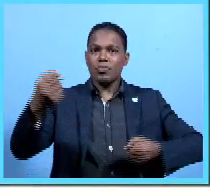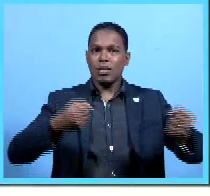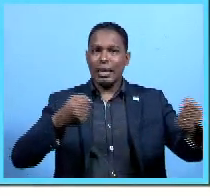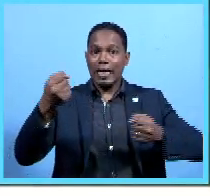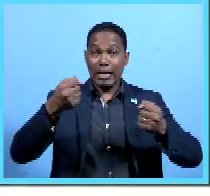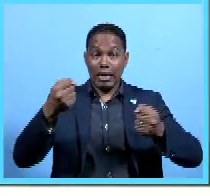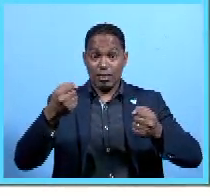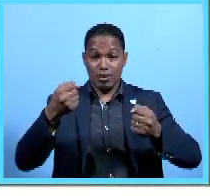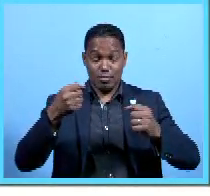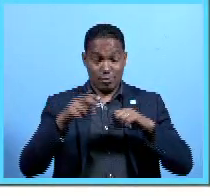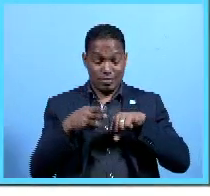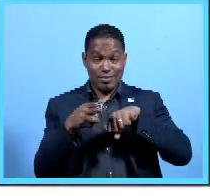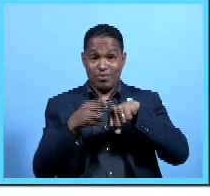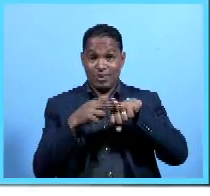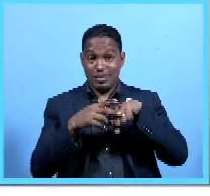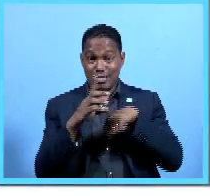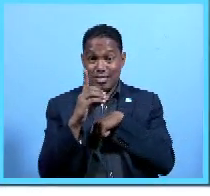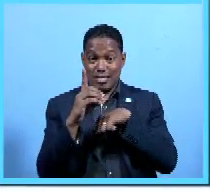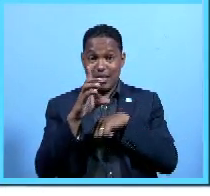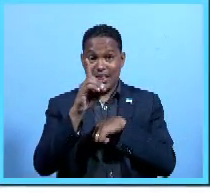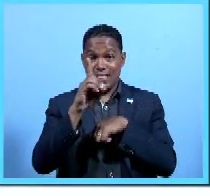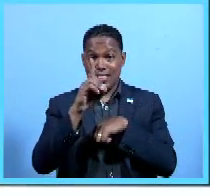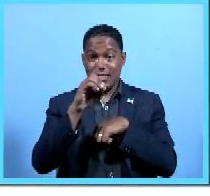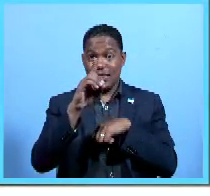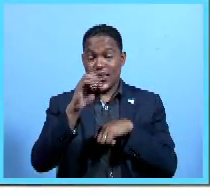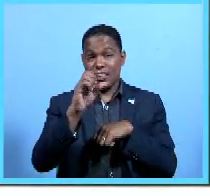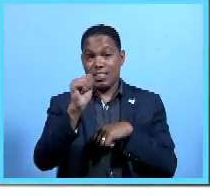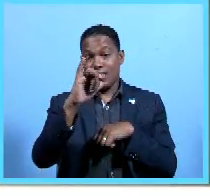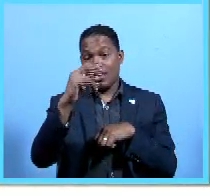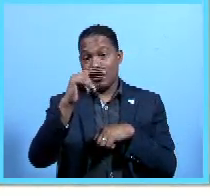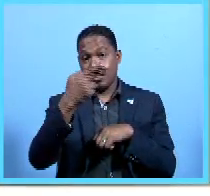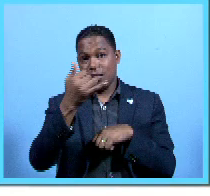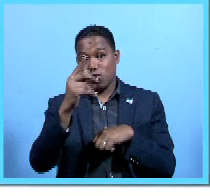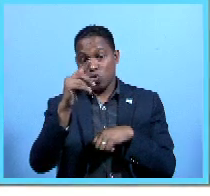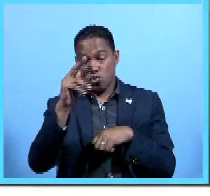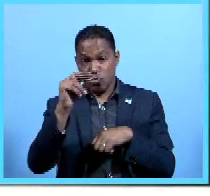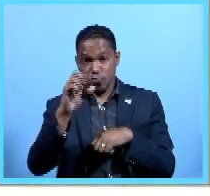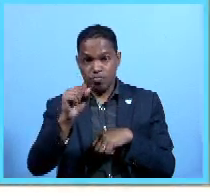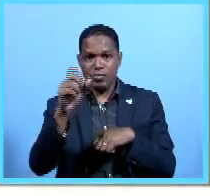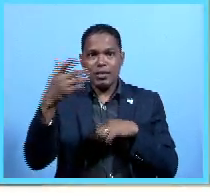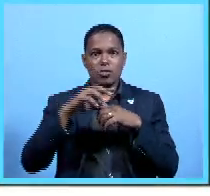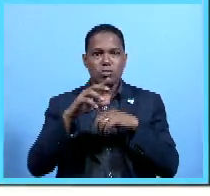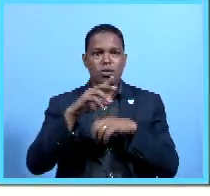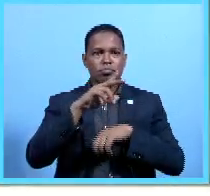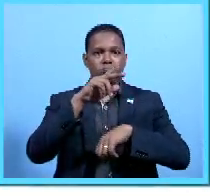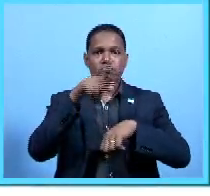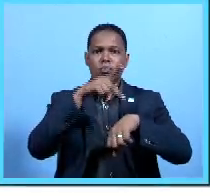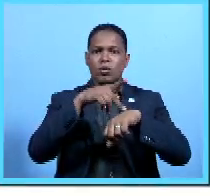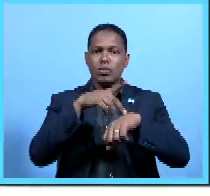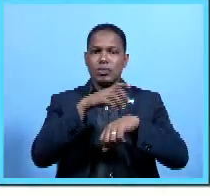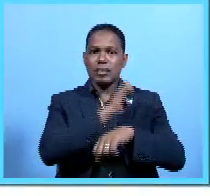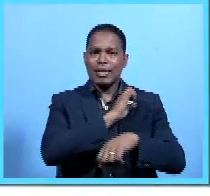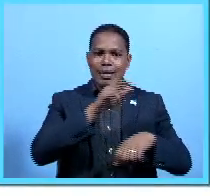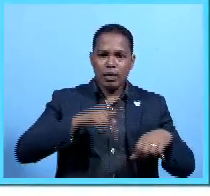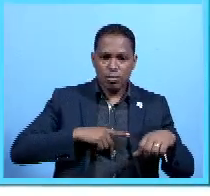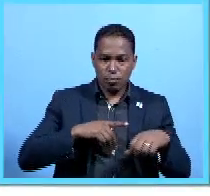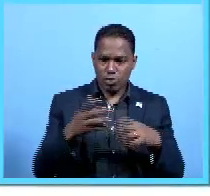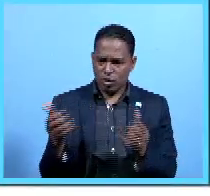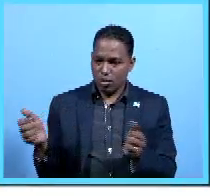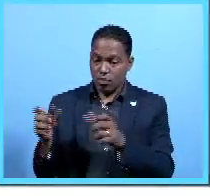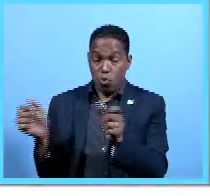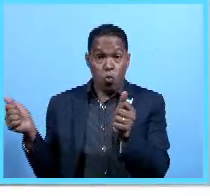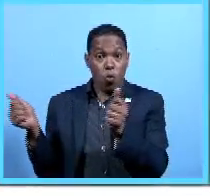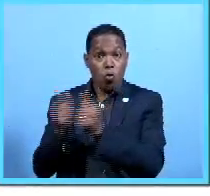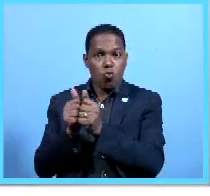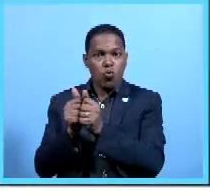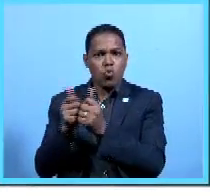caballos. Esto en el sur del país, en la provincia de Elías Piña. El audiovisual, pues se puede escuchar a un comunitario incluso